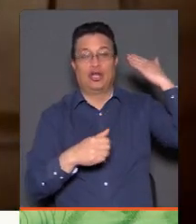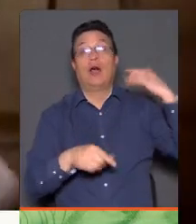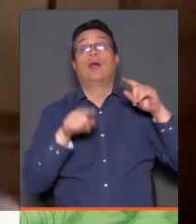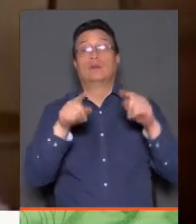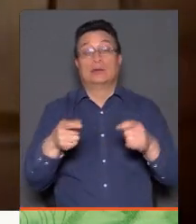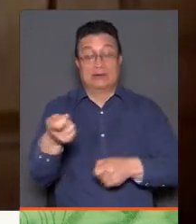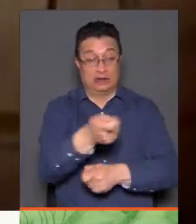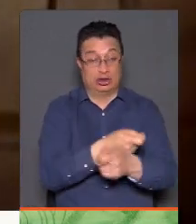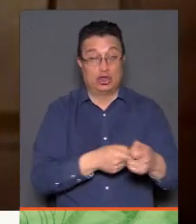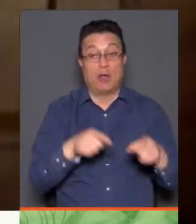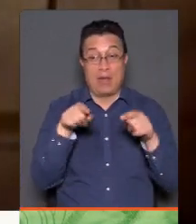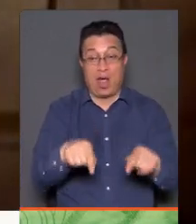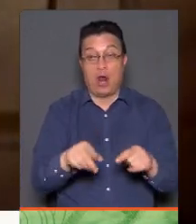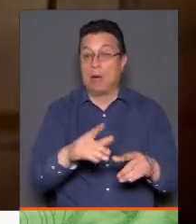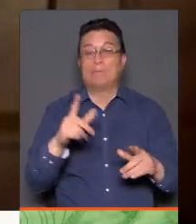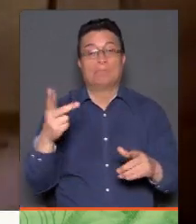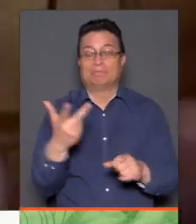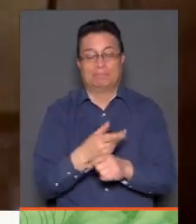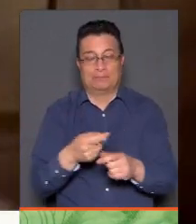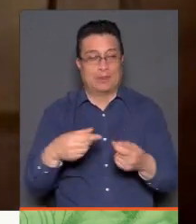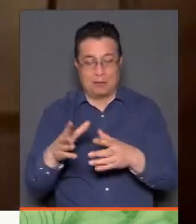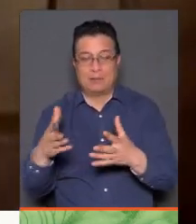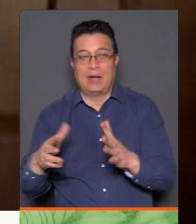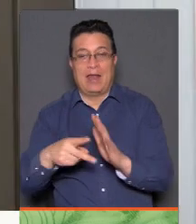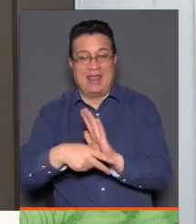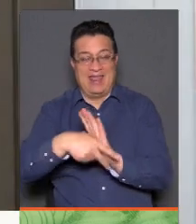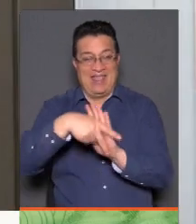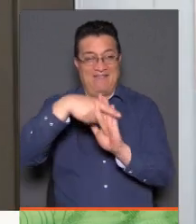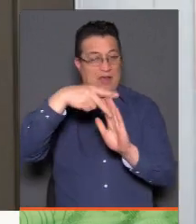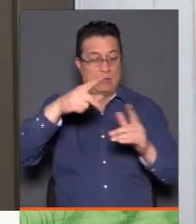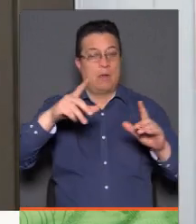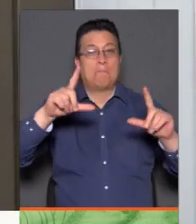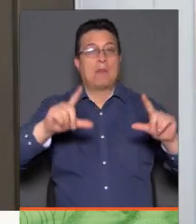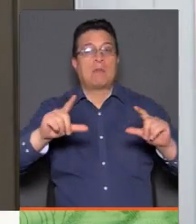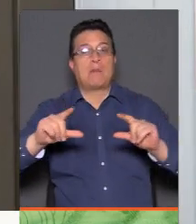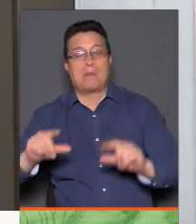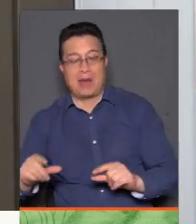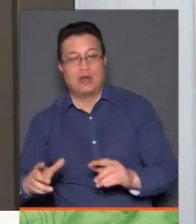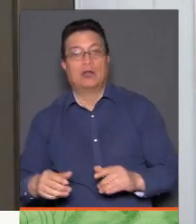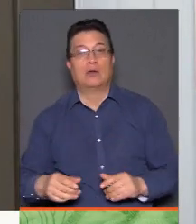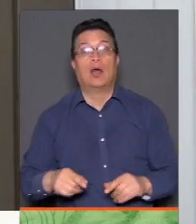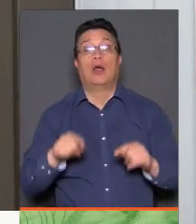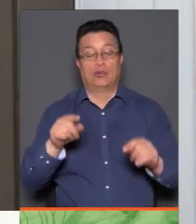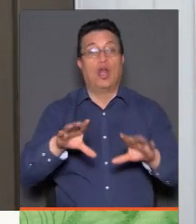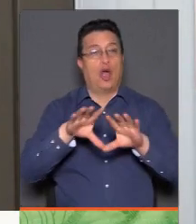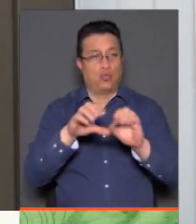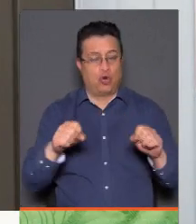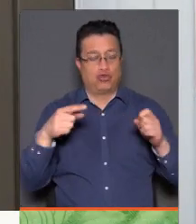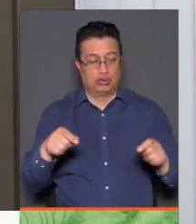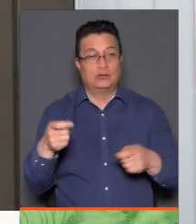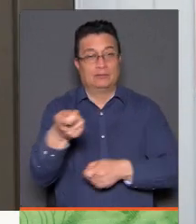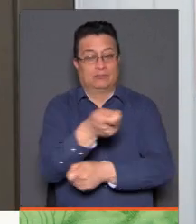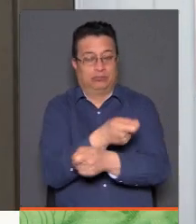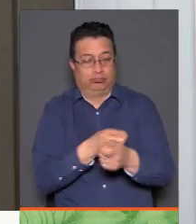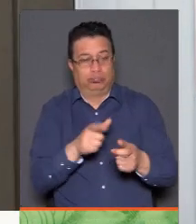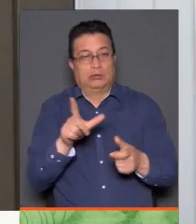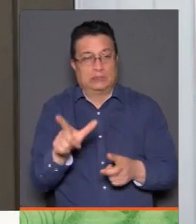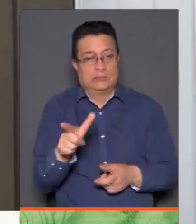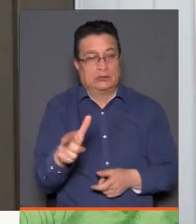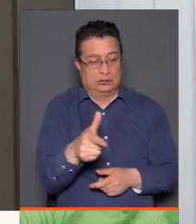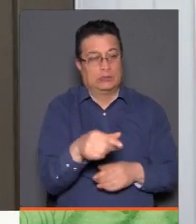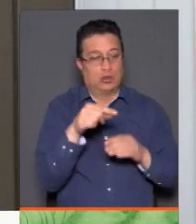de producir bienes al nivel que debiera hacerlo. Hay consenso en que esta desaceleración económica va a durar